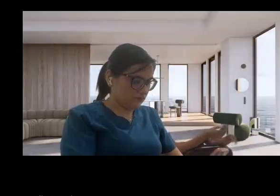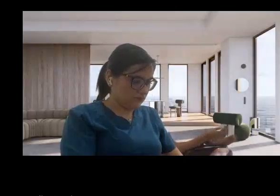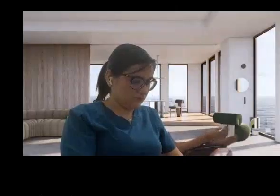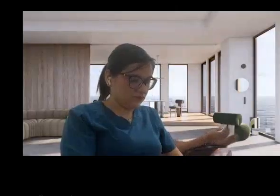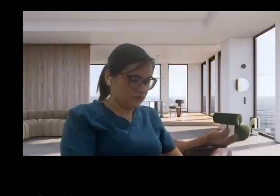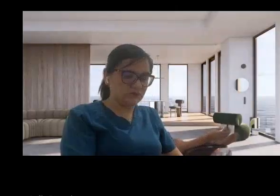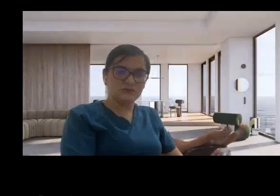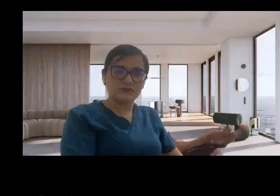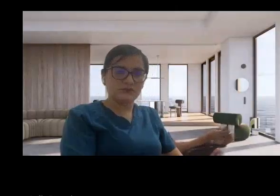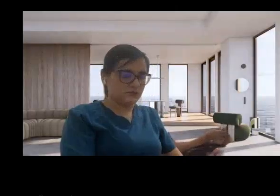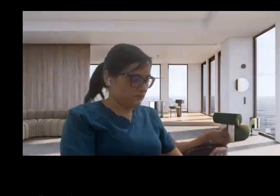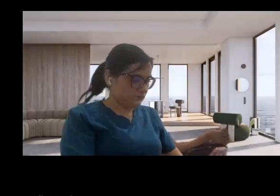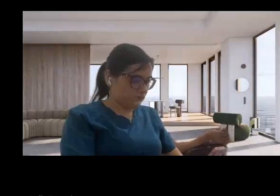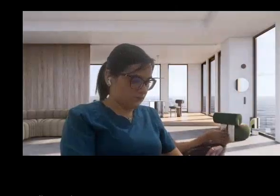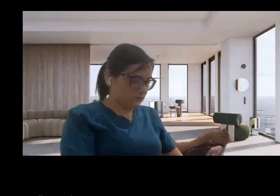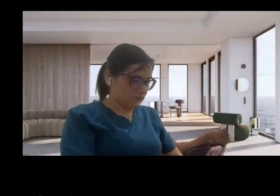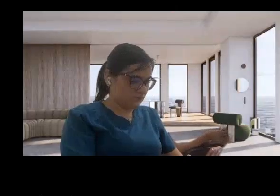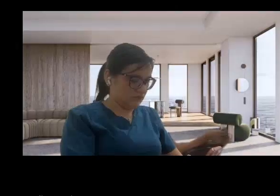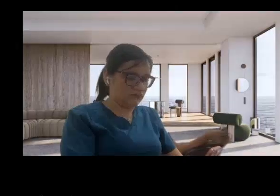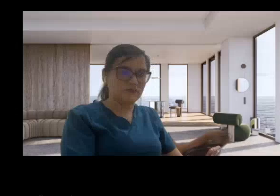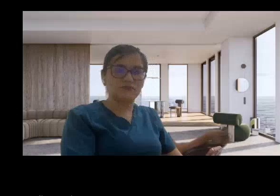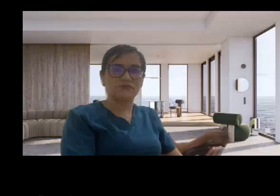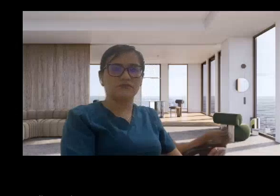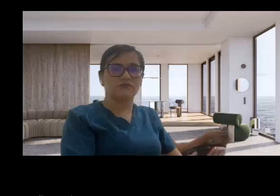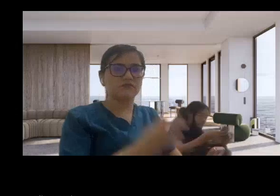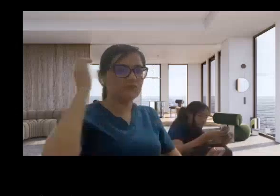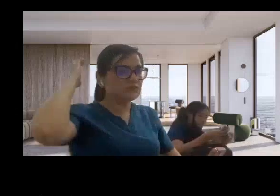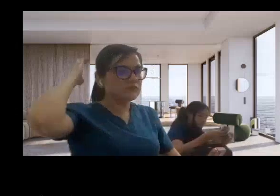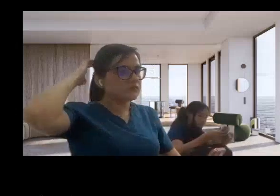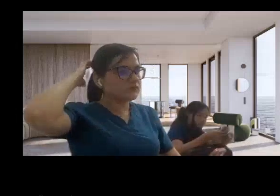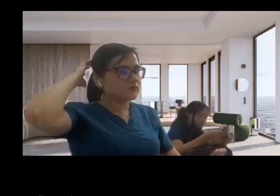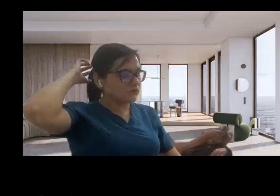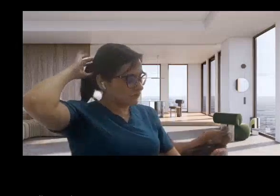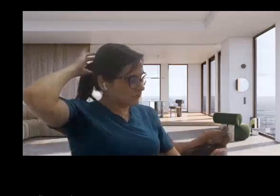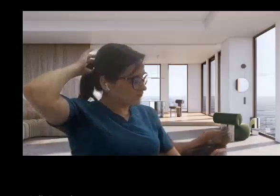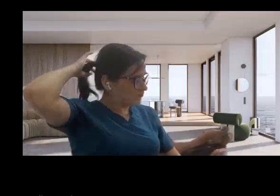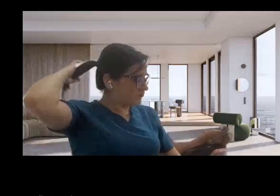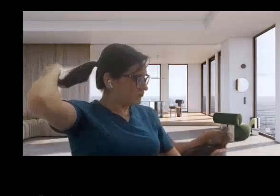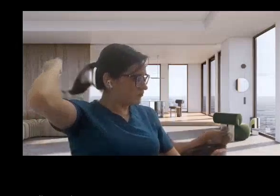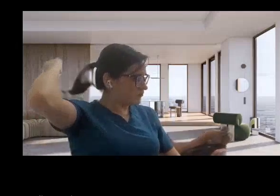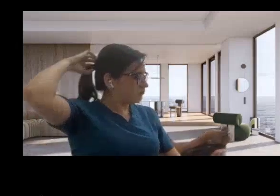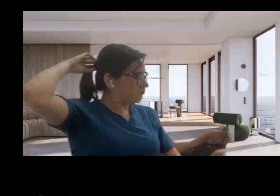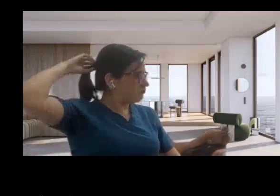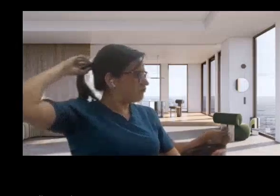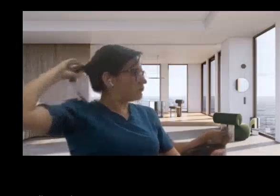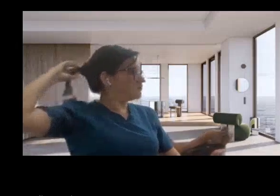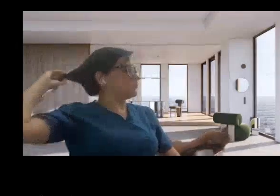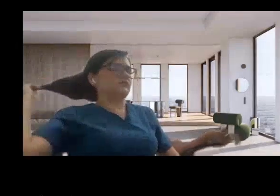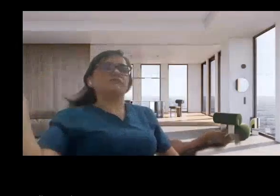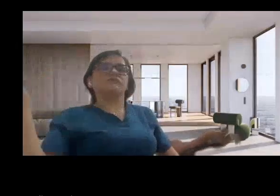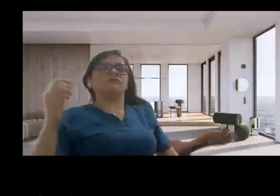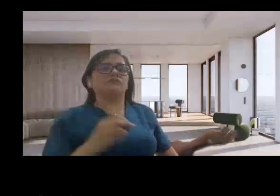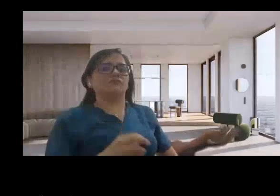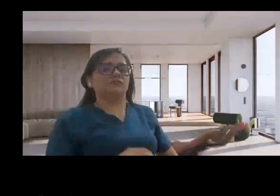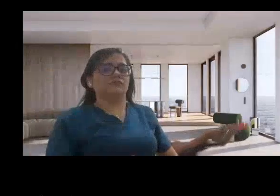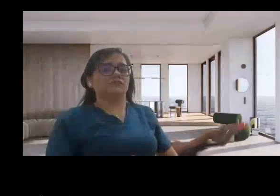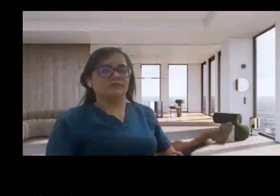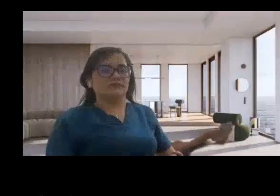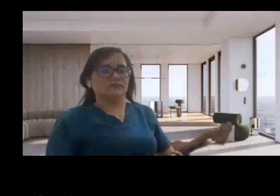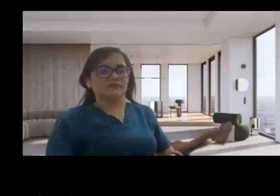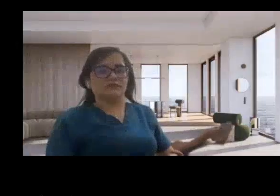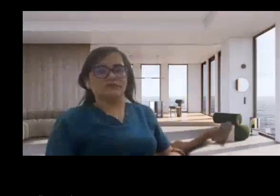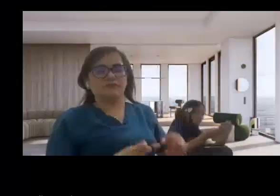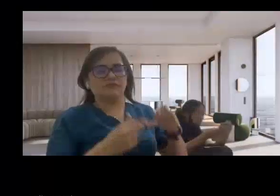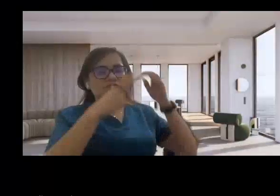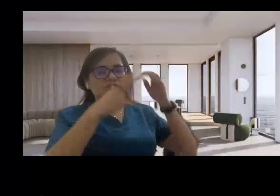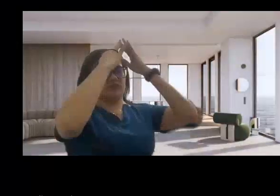primera semana, los primeros días. Me quiero ir con mi bebé. Y entonces paniqueamos. ¡Ah! Esa mamá se quiere suicidar. También